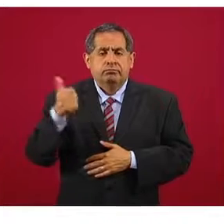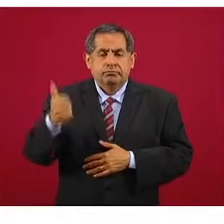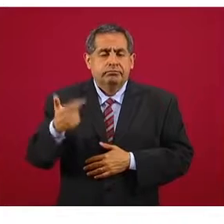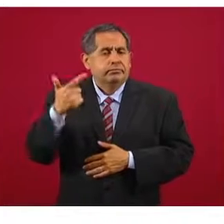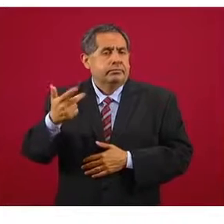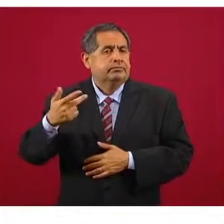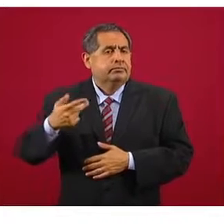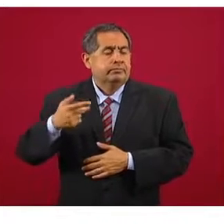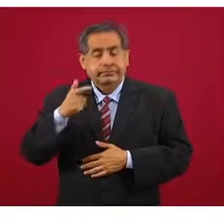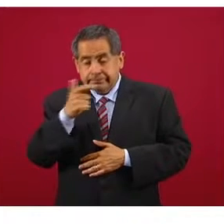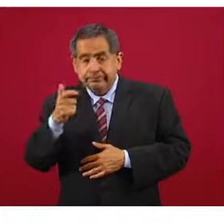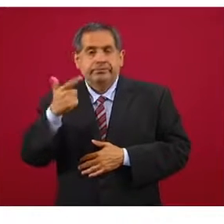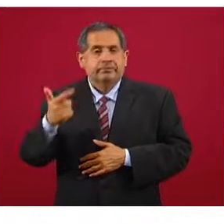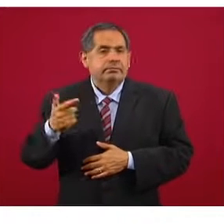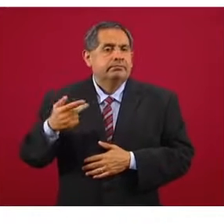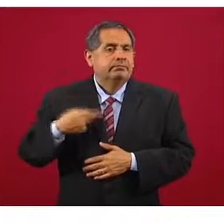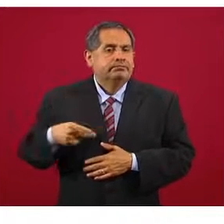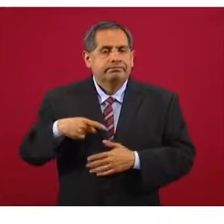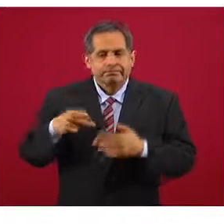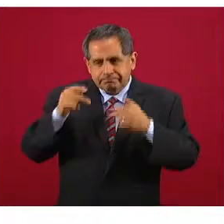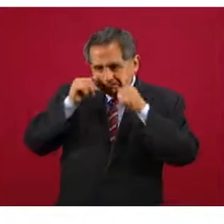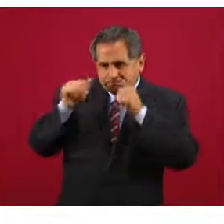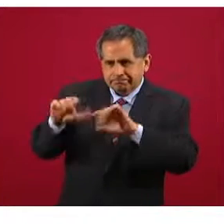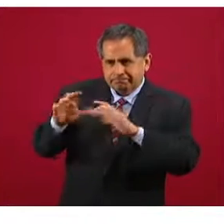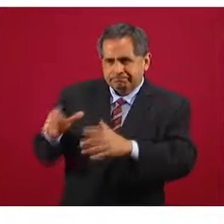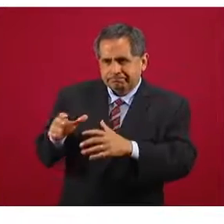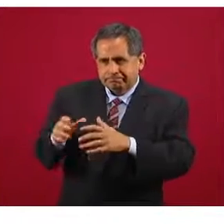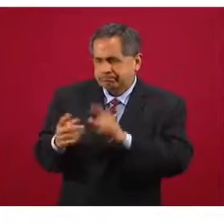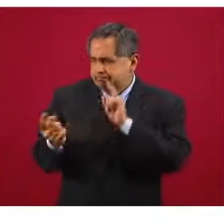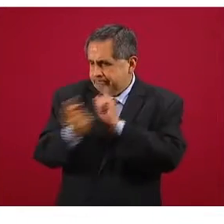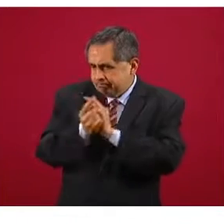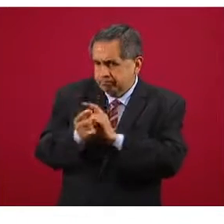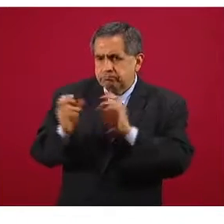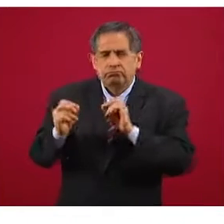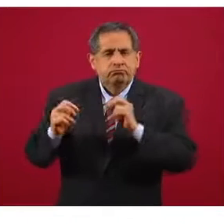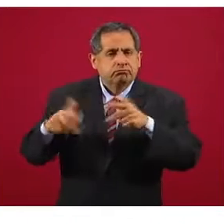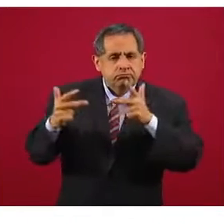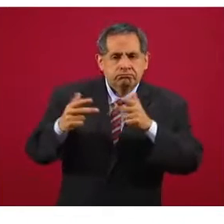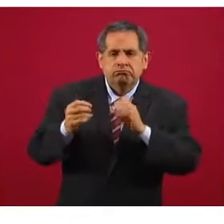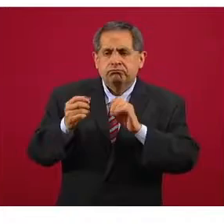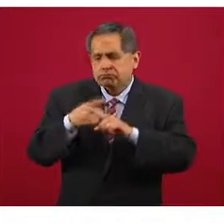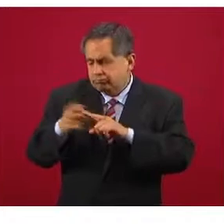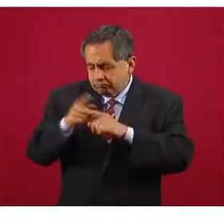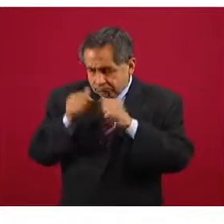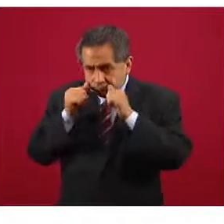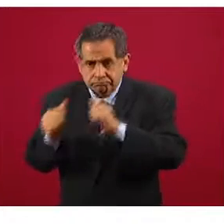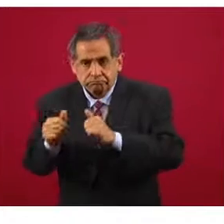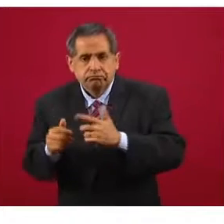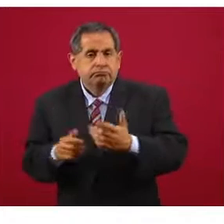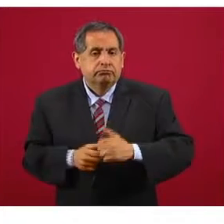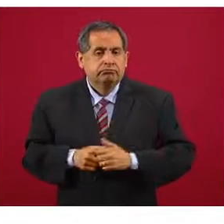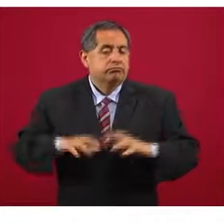2.296.709 personas, de forma remota, quiere decir por llamada o vía digital, y